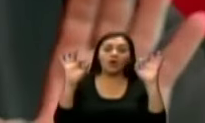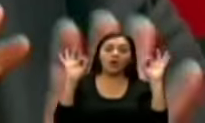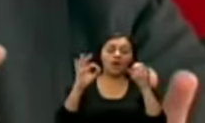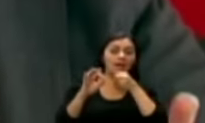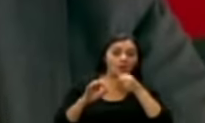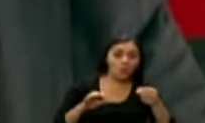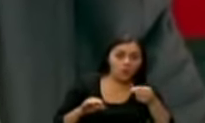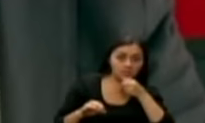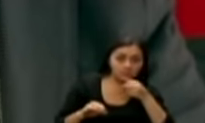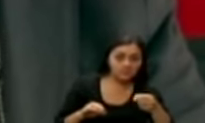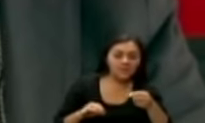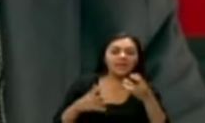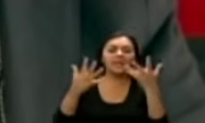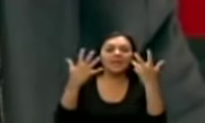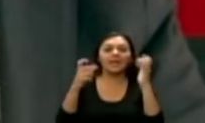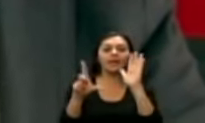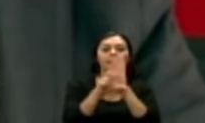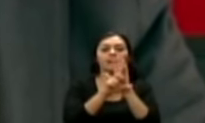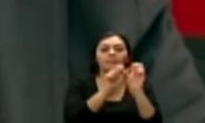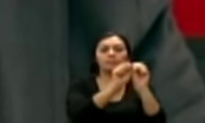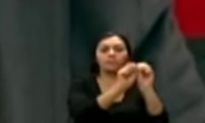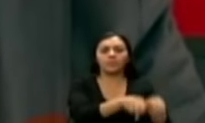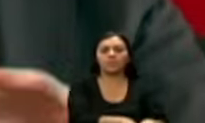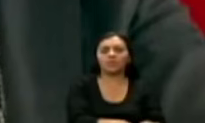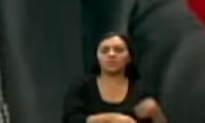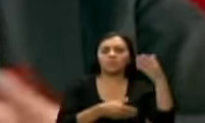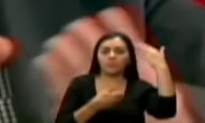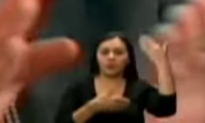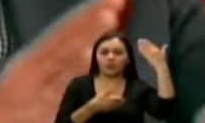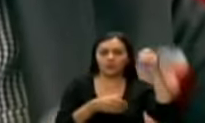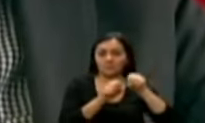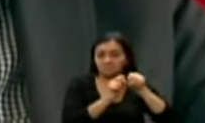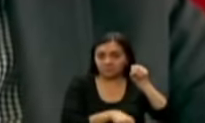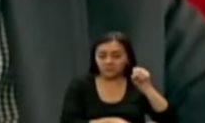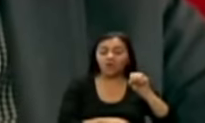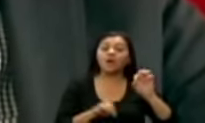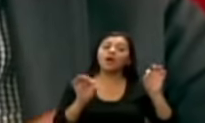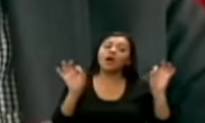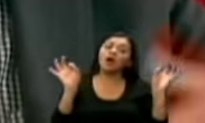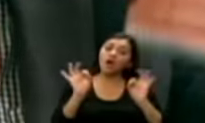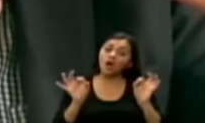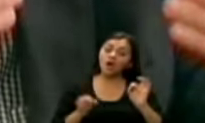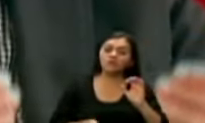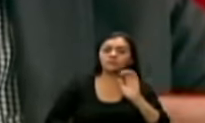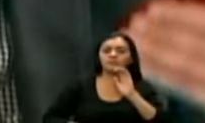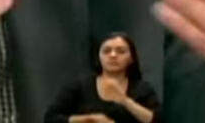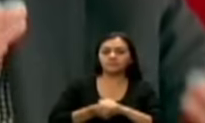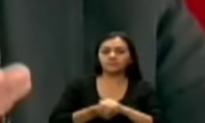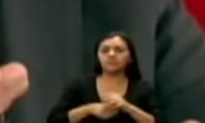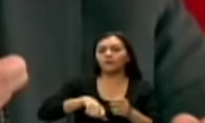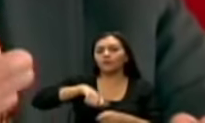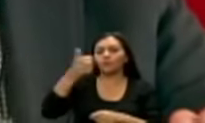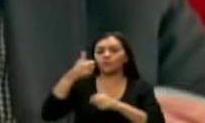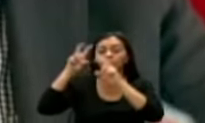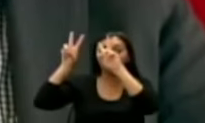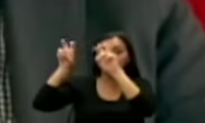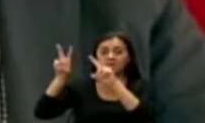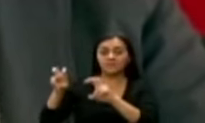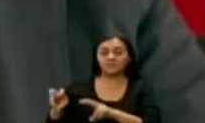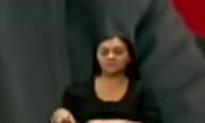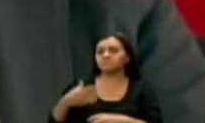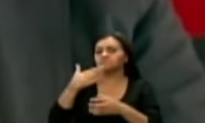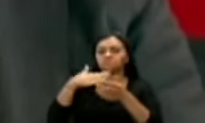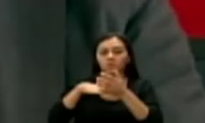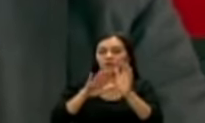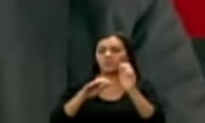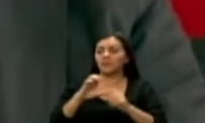encuestas, para deslegitimar al poder político, ocultando muchos otros hechos que, por ejemplo,